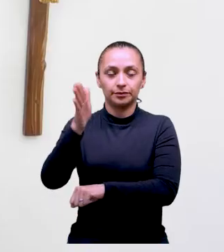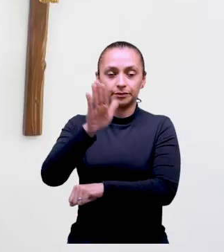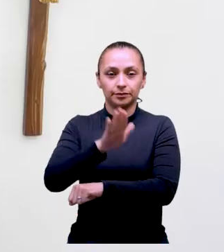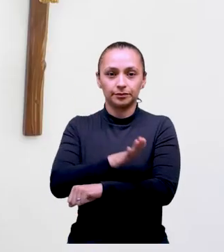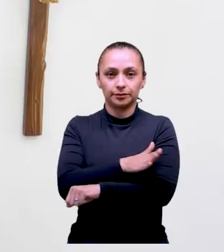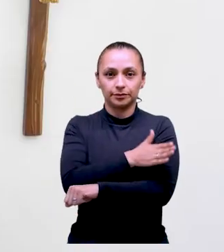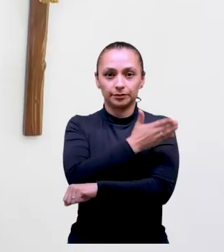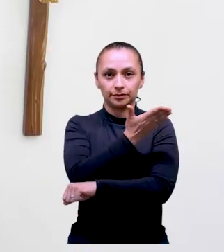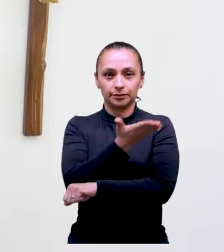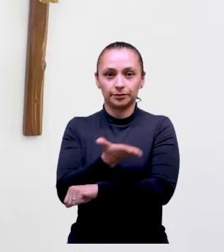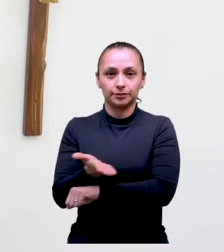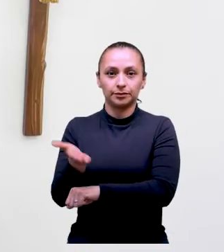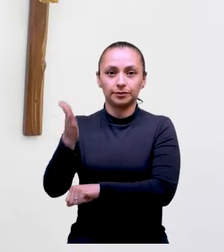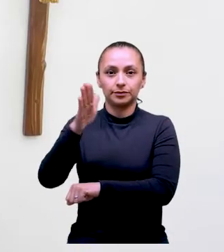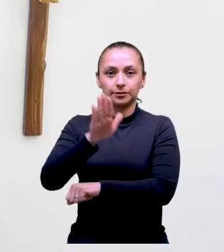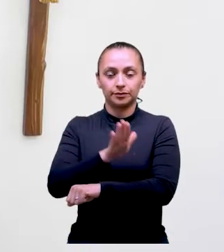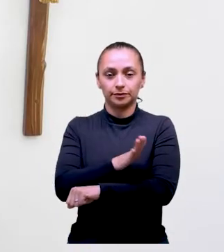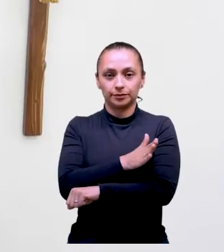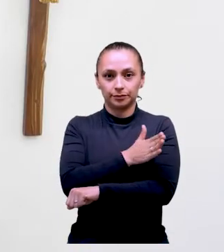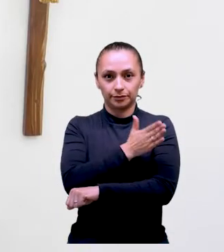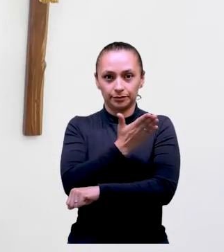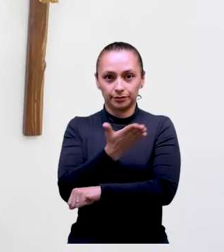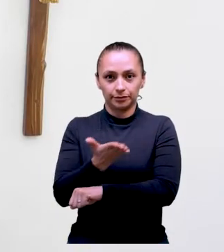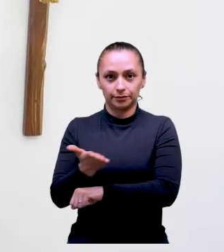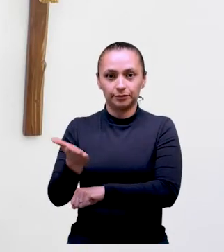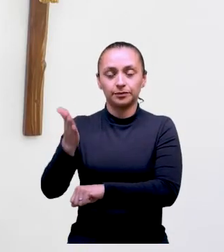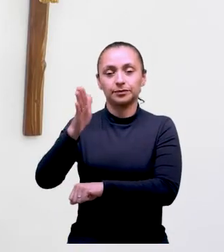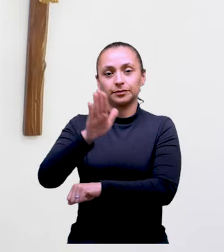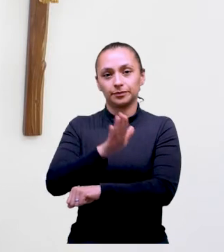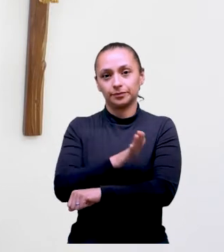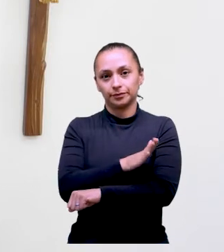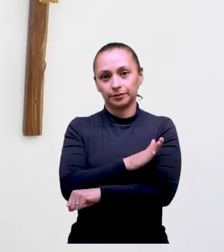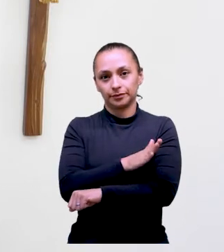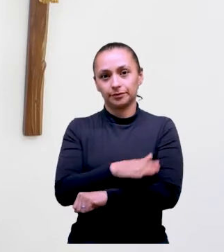orden piedad ser